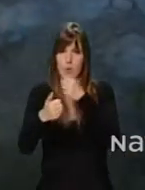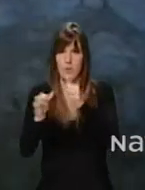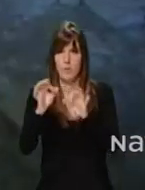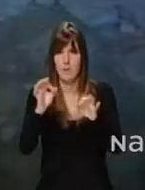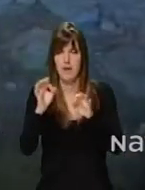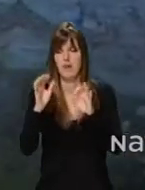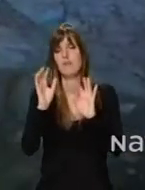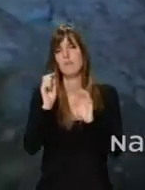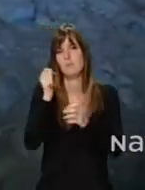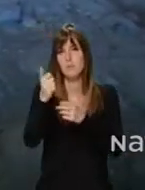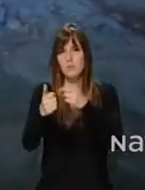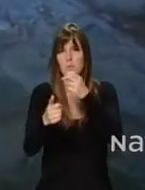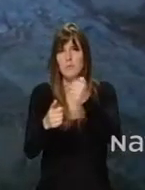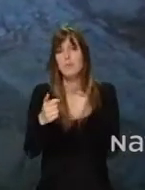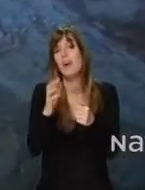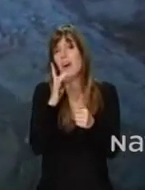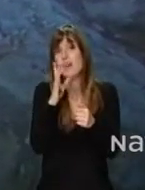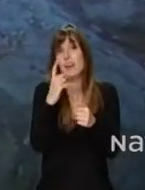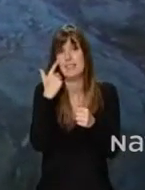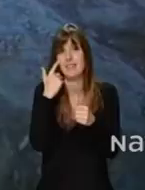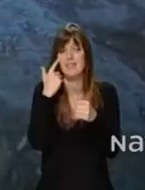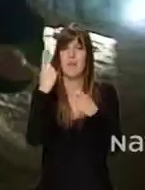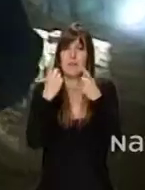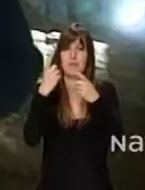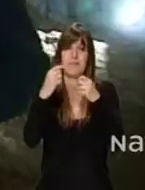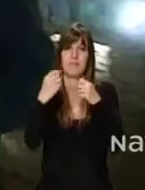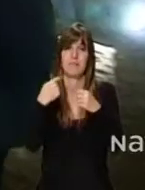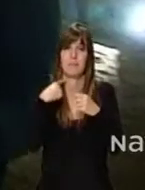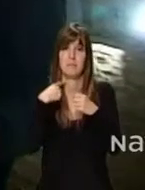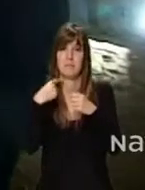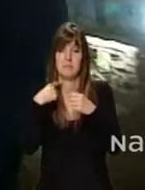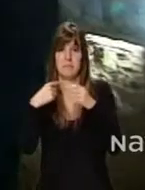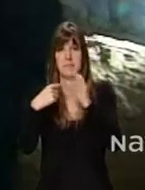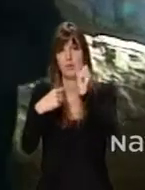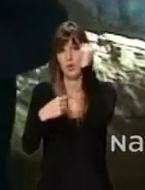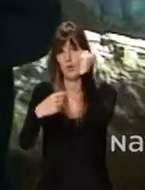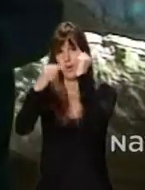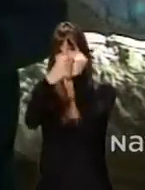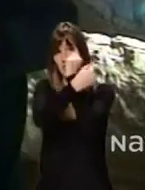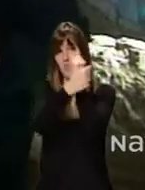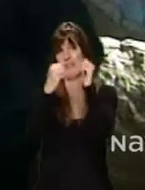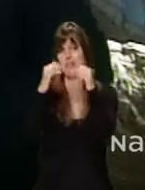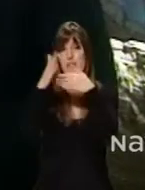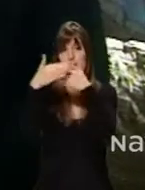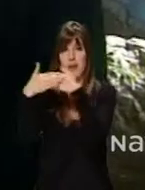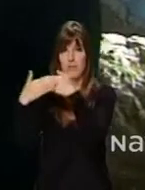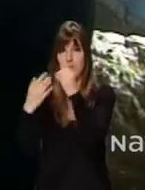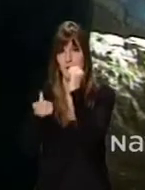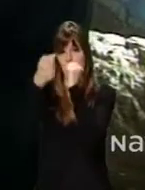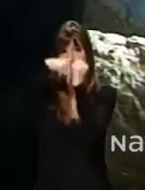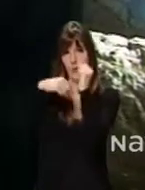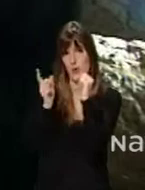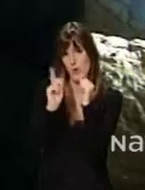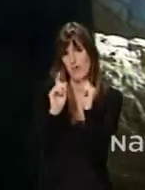que se accedía seguramente desde aquí, aunque hoy ya no se puede acceder. Ahora ya los pocos matacanes que hay están cerrados, ya no se usan. Mejor, mejor. Ya lo